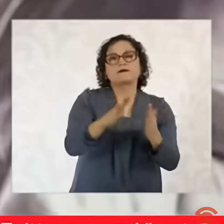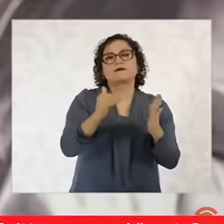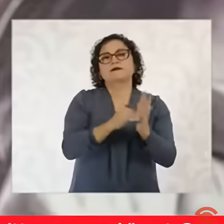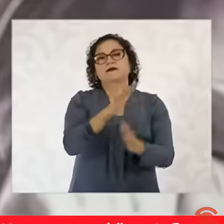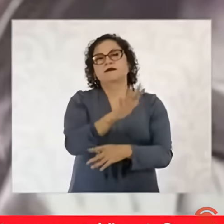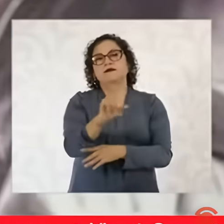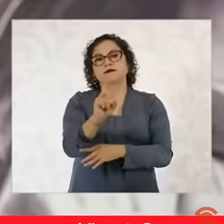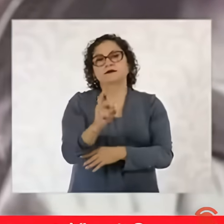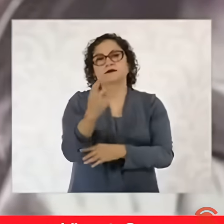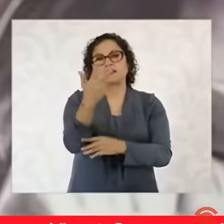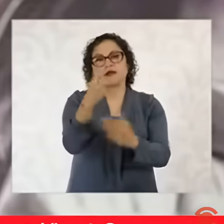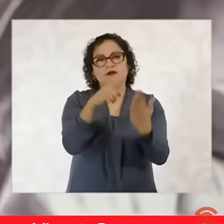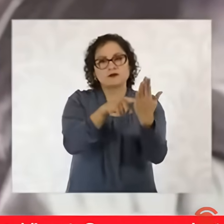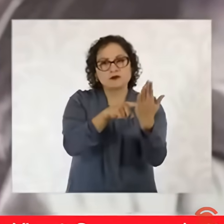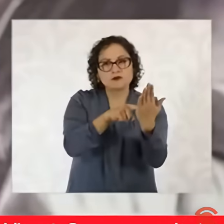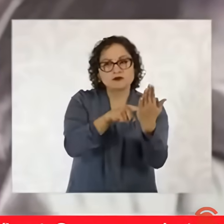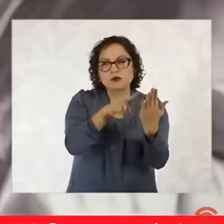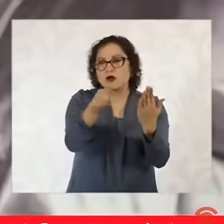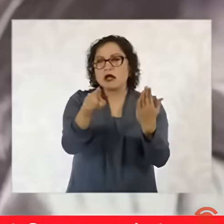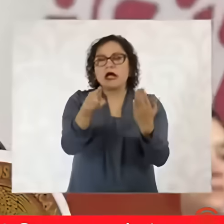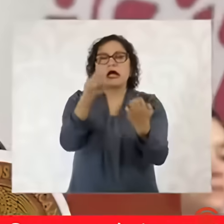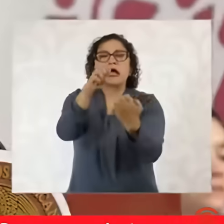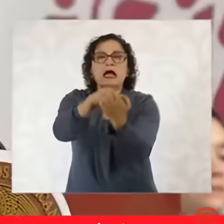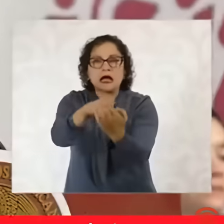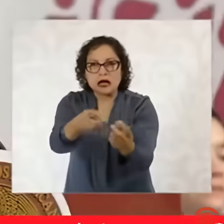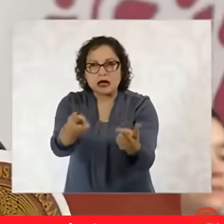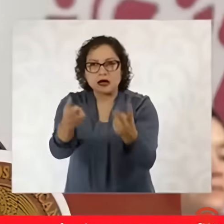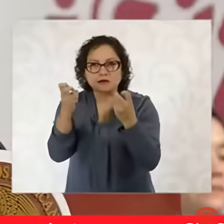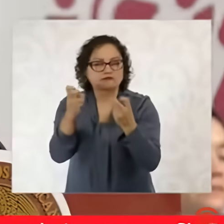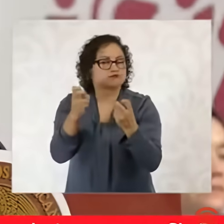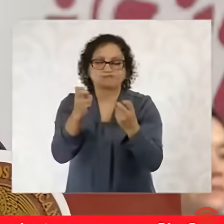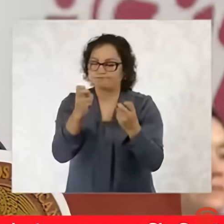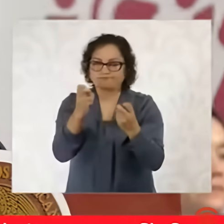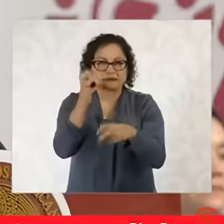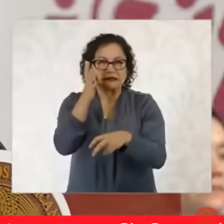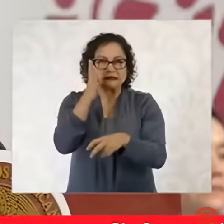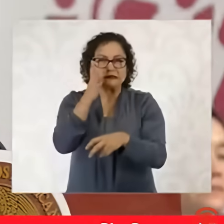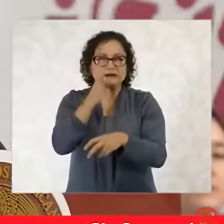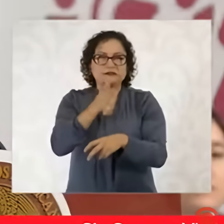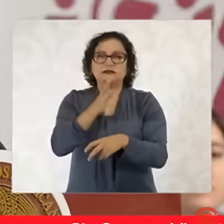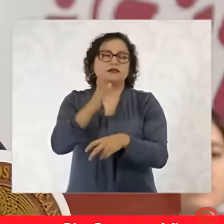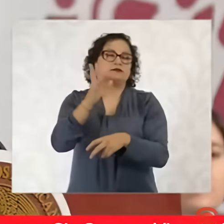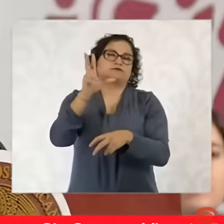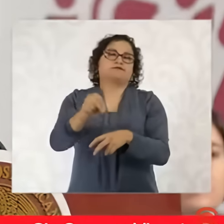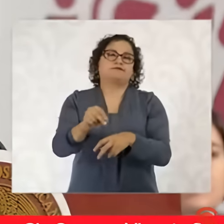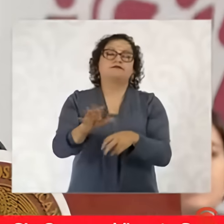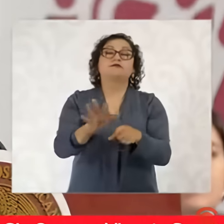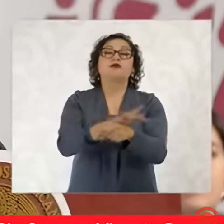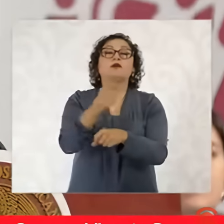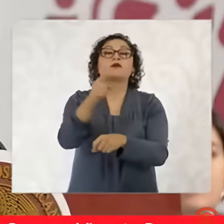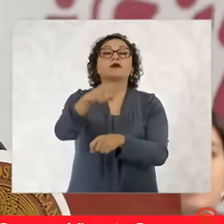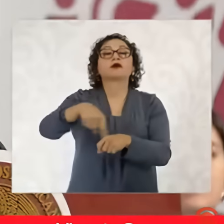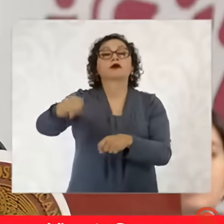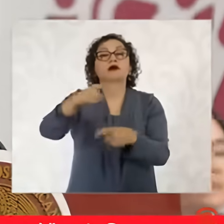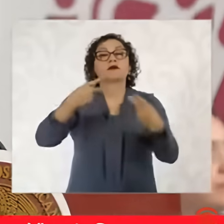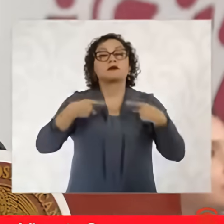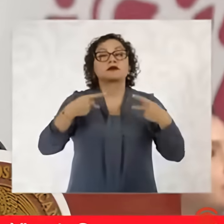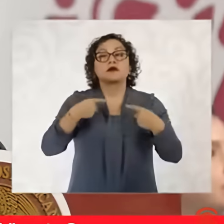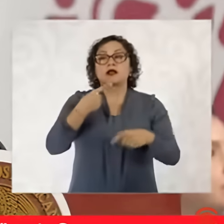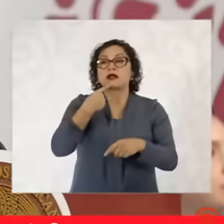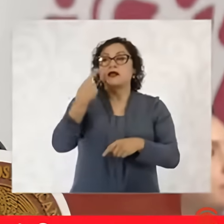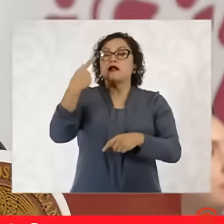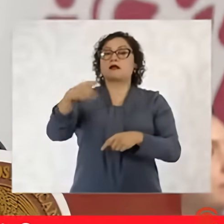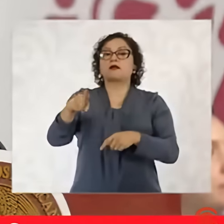10,538, fueron extorsiones no consumadas, debido a que los operadores orientaron a las y los ciudadanos, lo que permitió interrumpir la acción